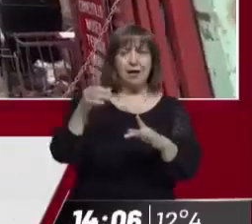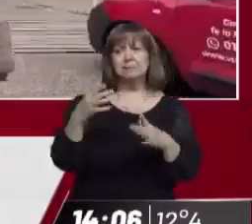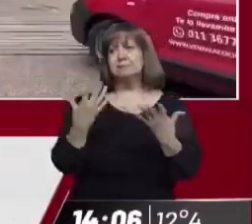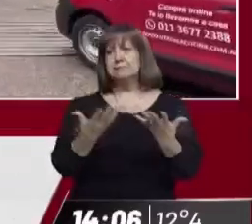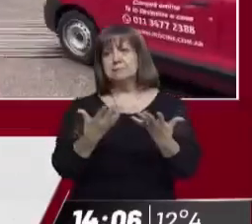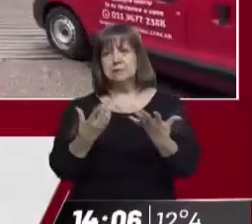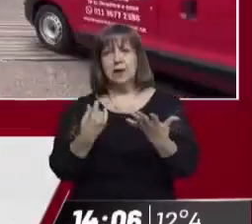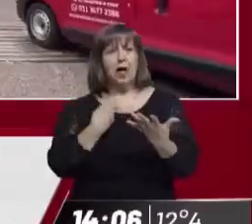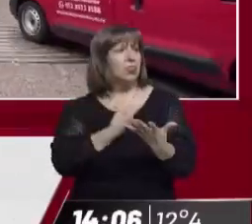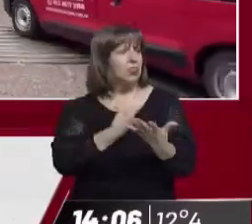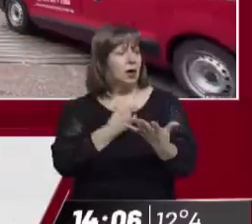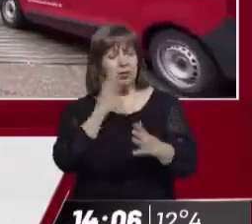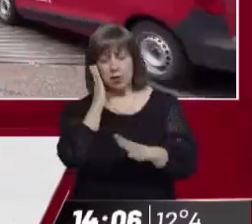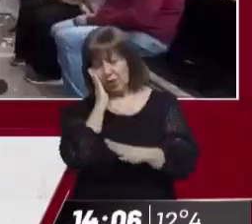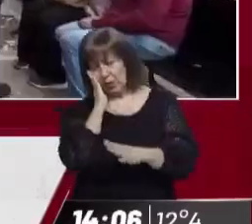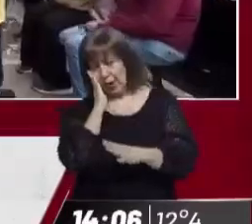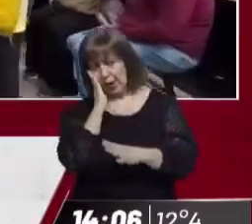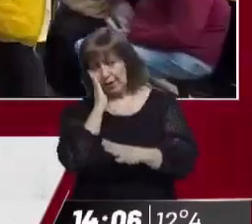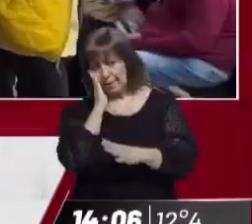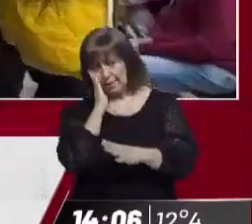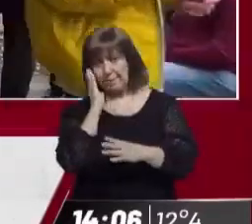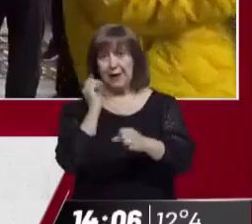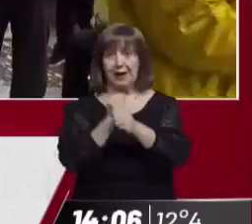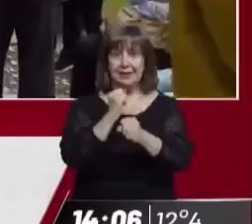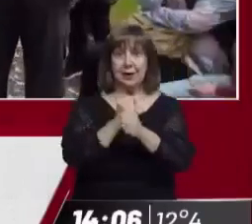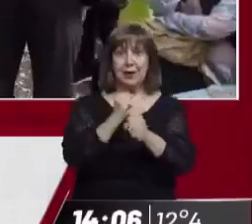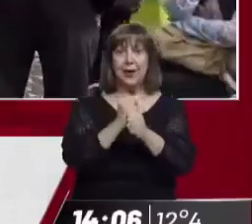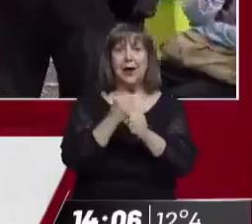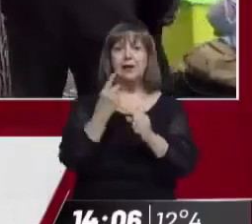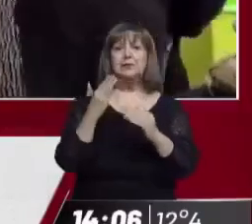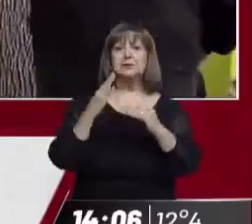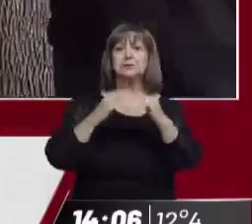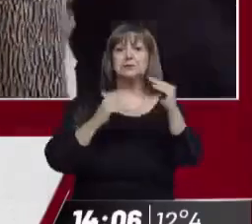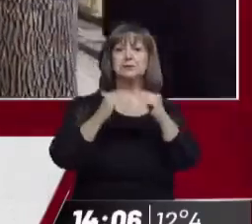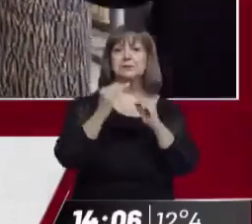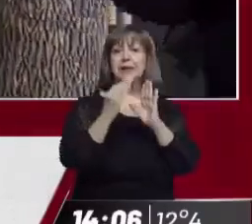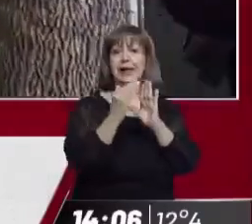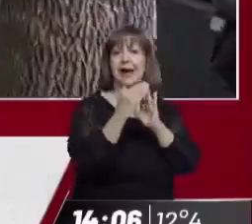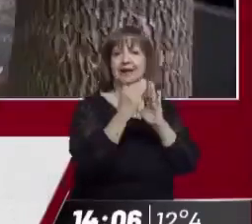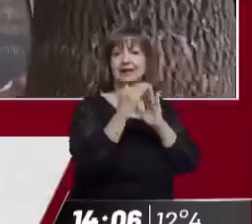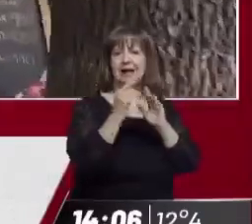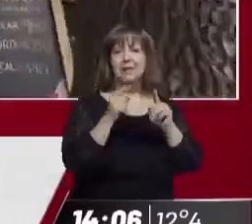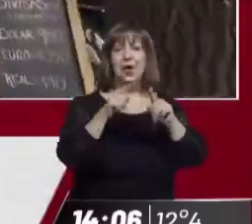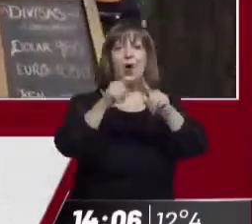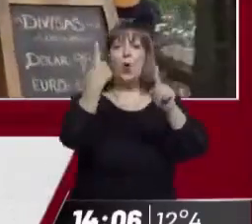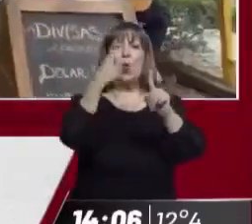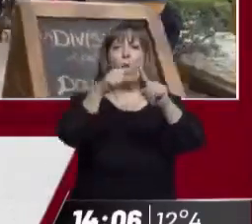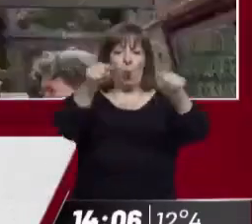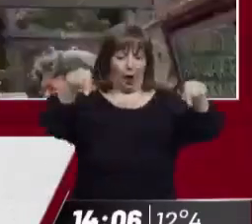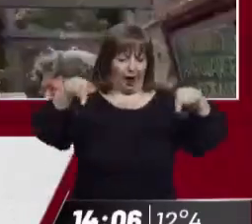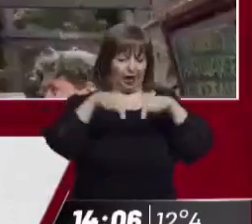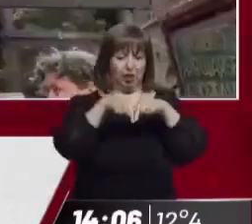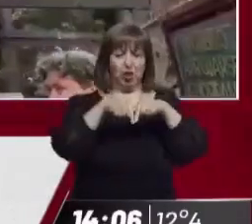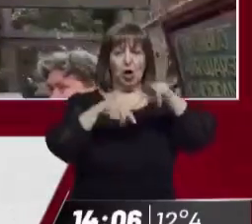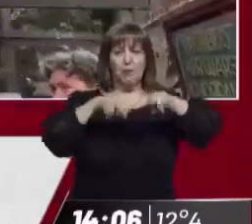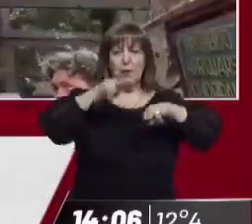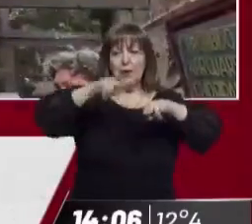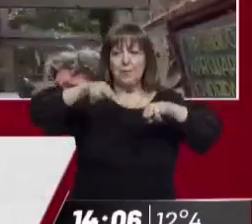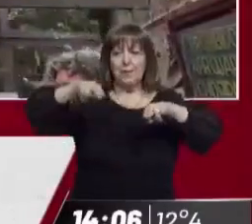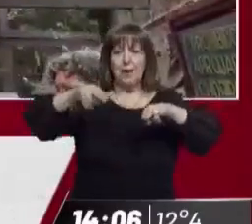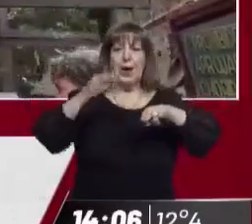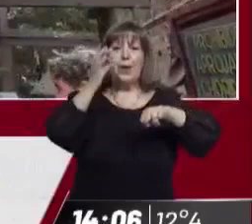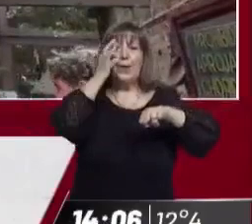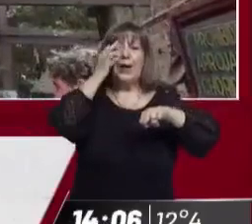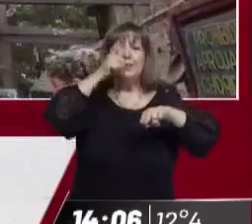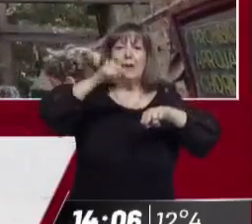tenían que tener un lugar a donde dormir. Entonces se crearon los conventillos, que eran en un cuarto, dormían 20